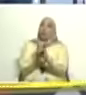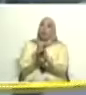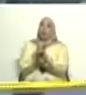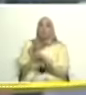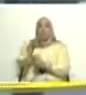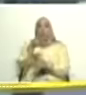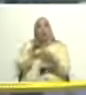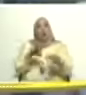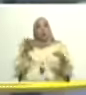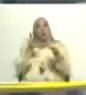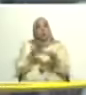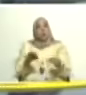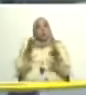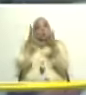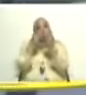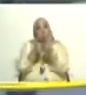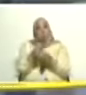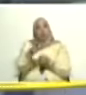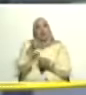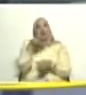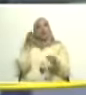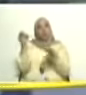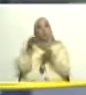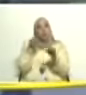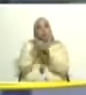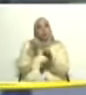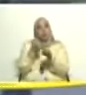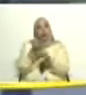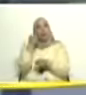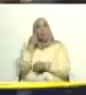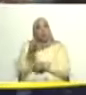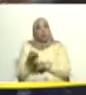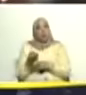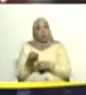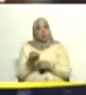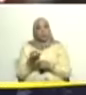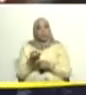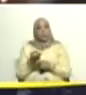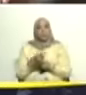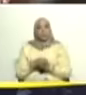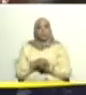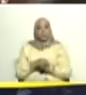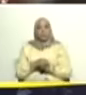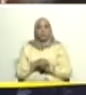cuentes esos numeritos que tú hablaste y me des tu visión, Delcy.